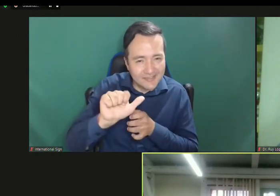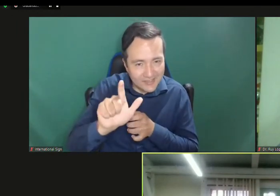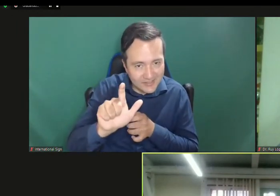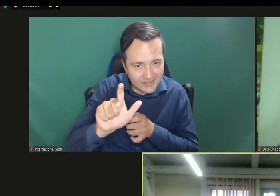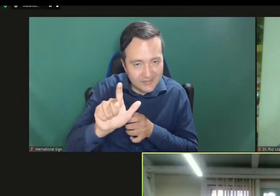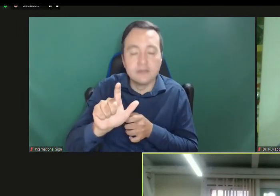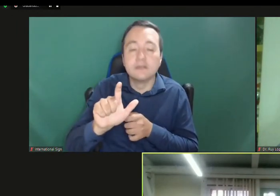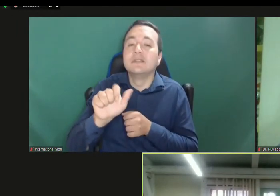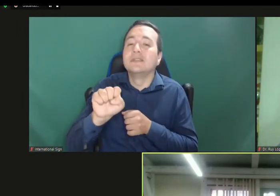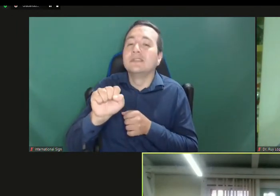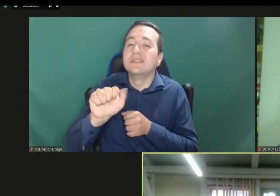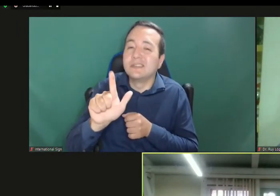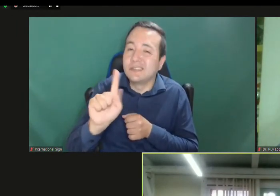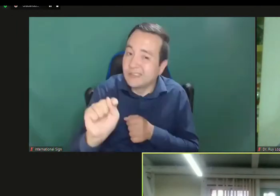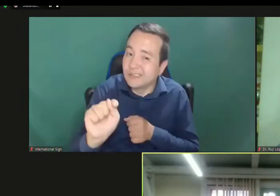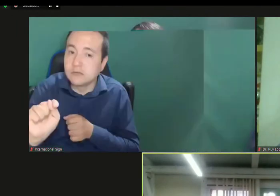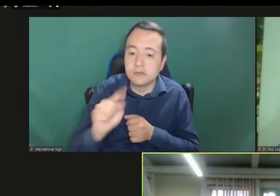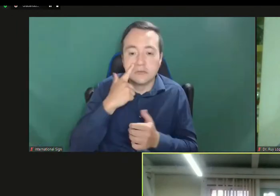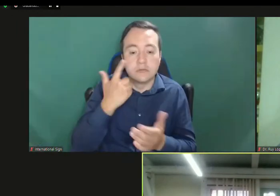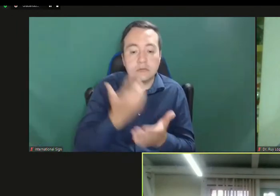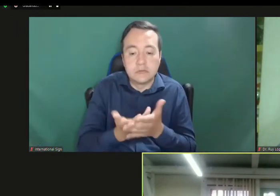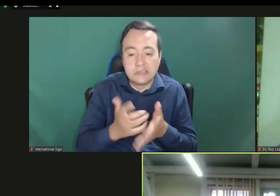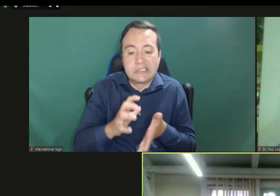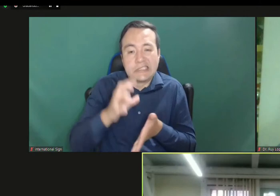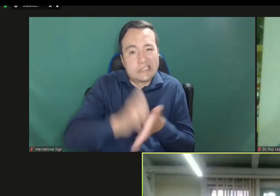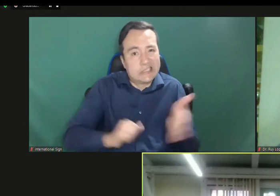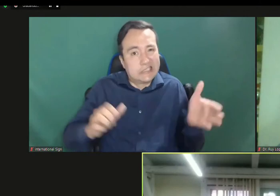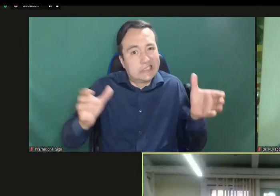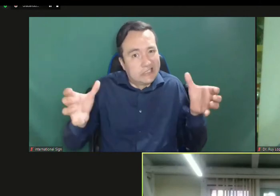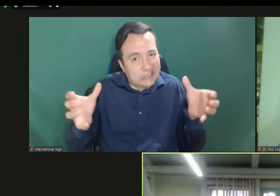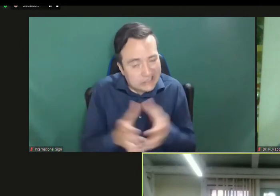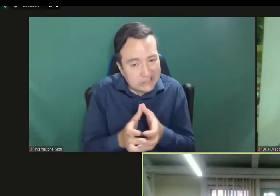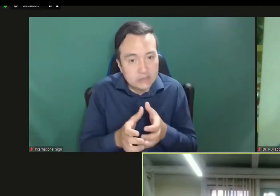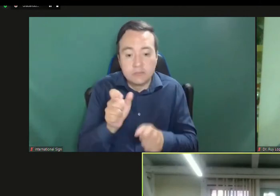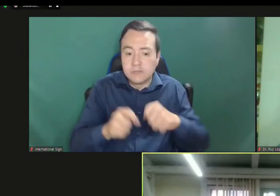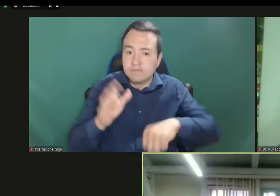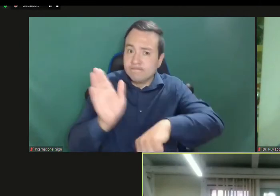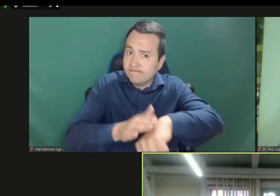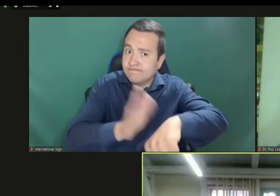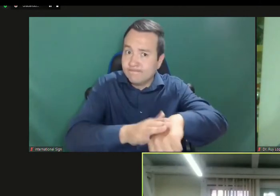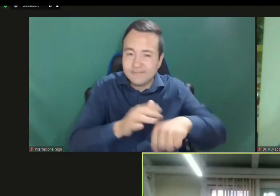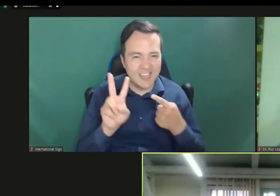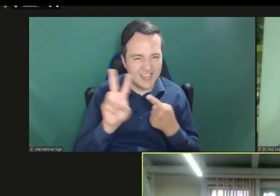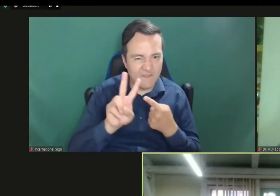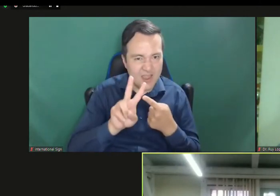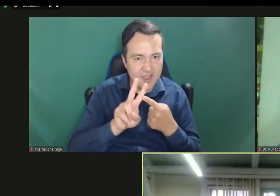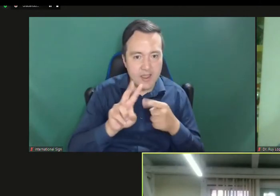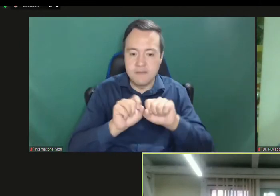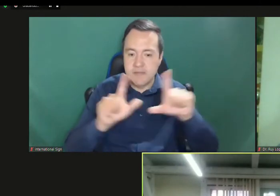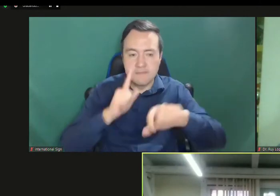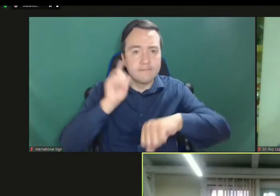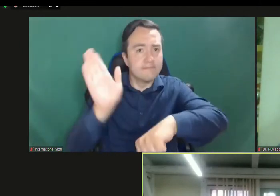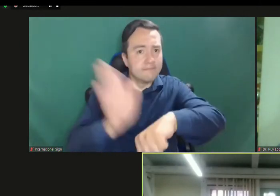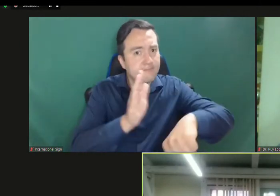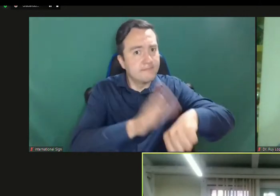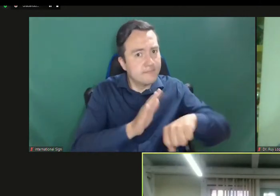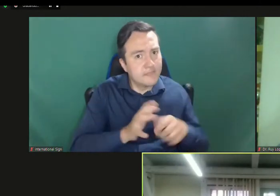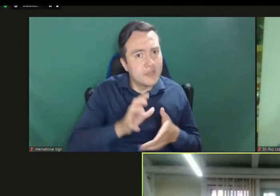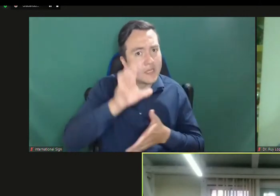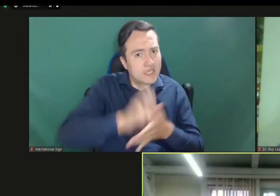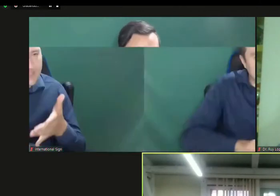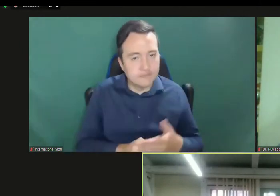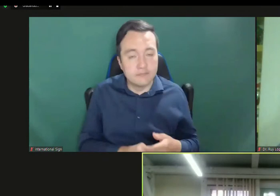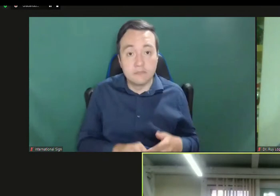con el consumo de sal y de esa manera reducir la morbilidad durante las semanas de conciencia